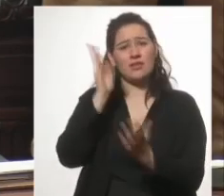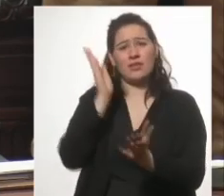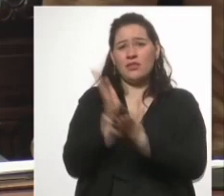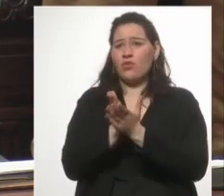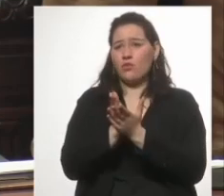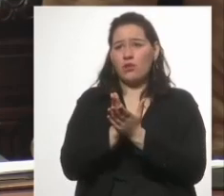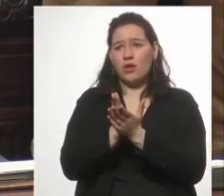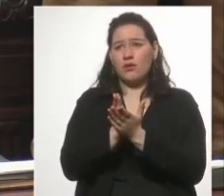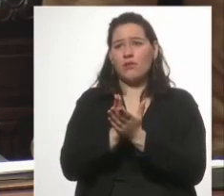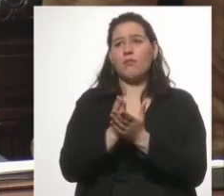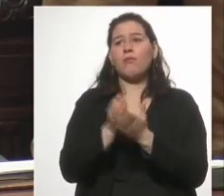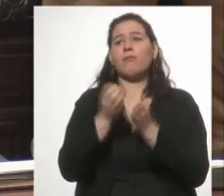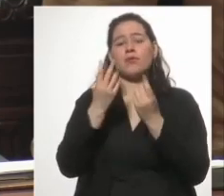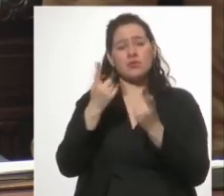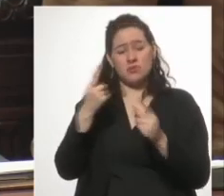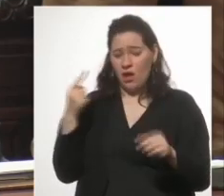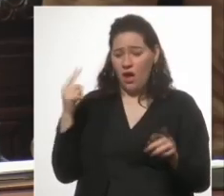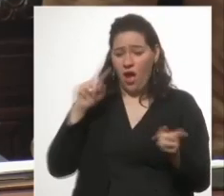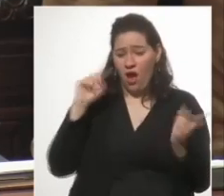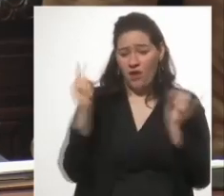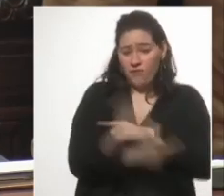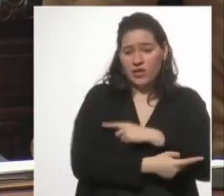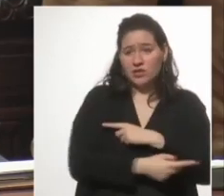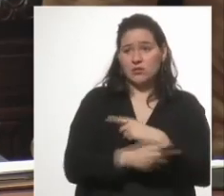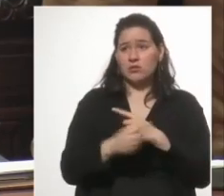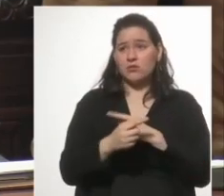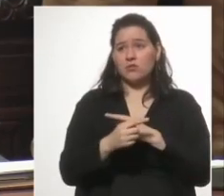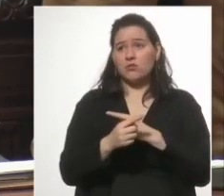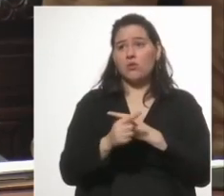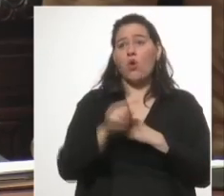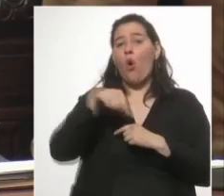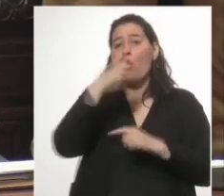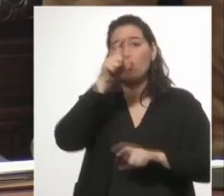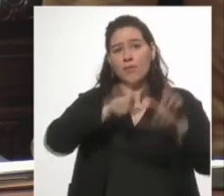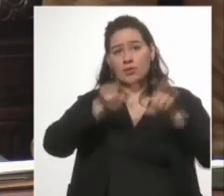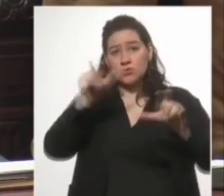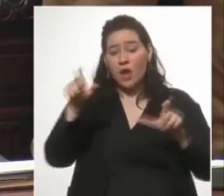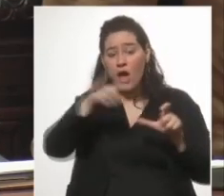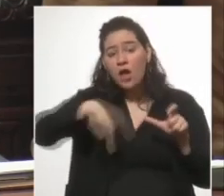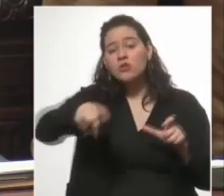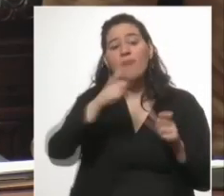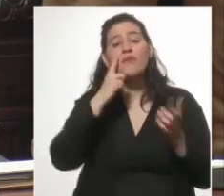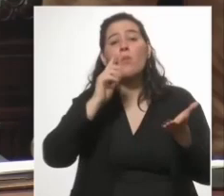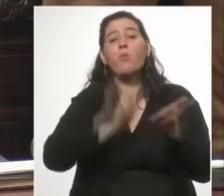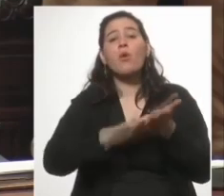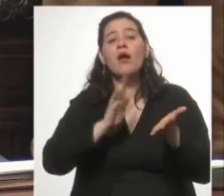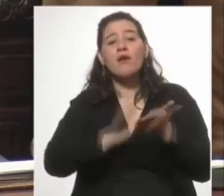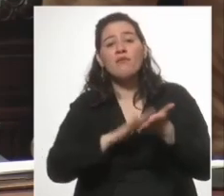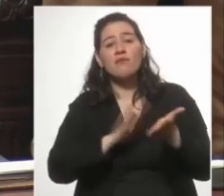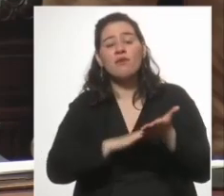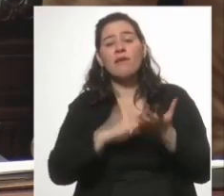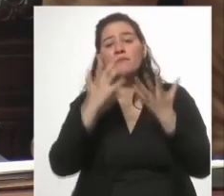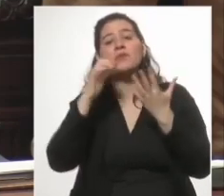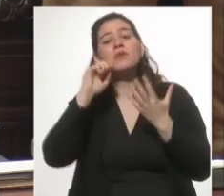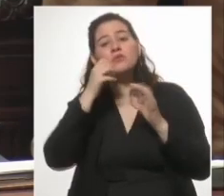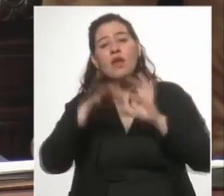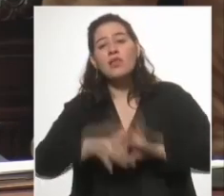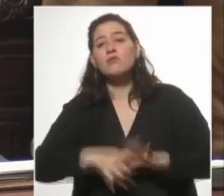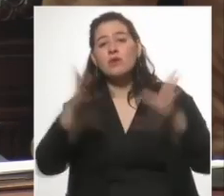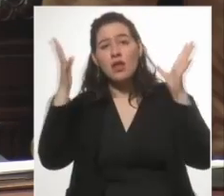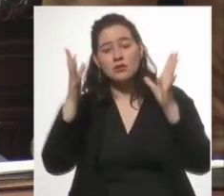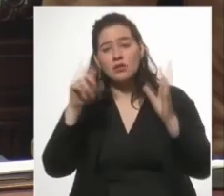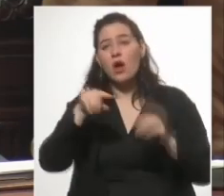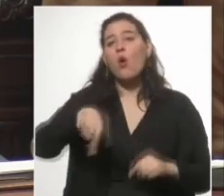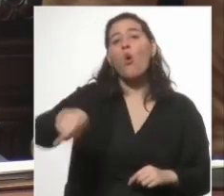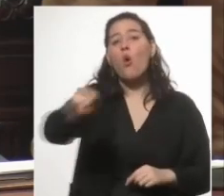dictadura. Por el contrario, son otros los que deben dar prueba de su vocación democrática. Son otros